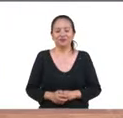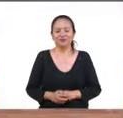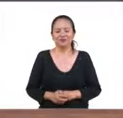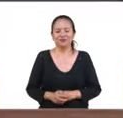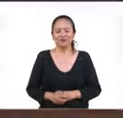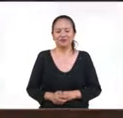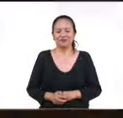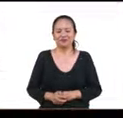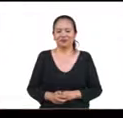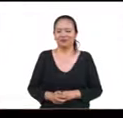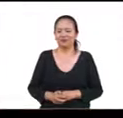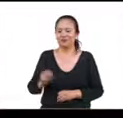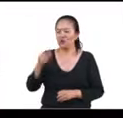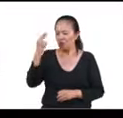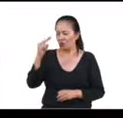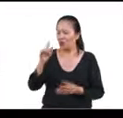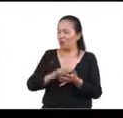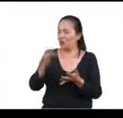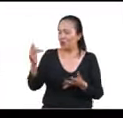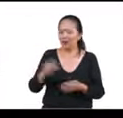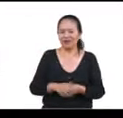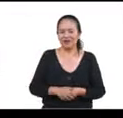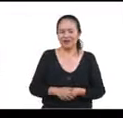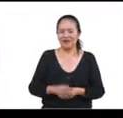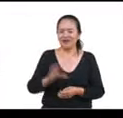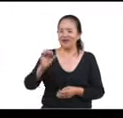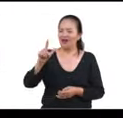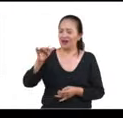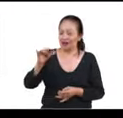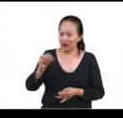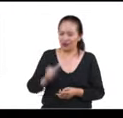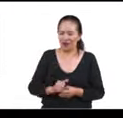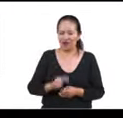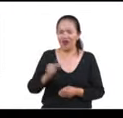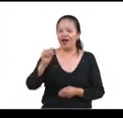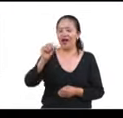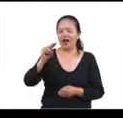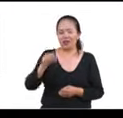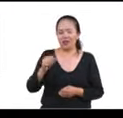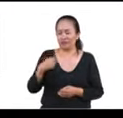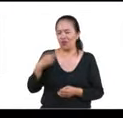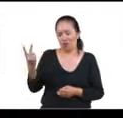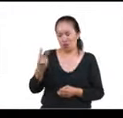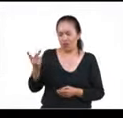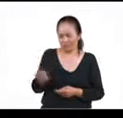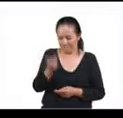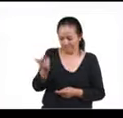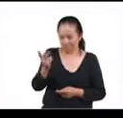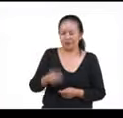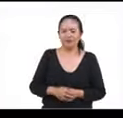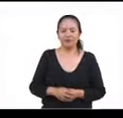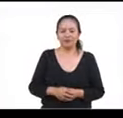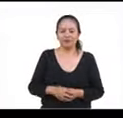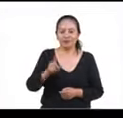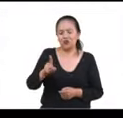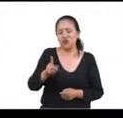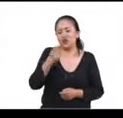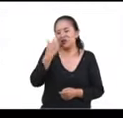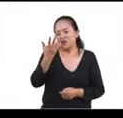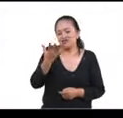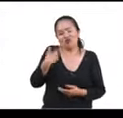Muchísimas gracias. ¿Cómo te llamas? ¿Y tú? Claudia. Claudia y Ana, quisiera preguntarles algo. Si ustedes no tuvieran que